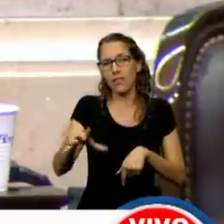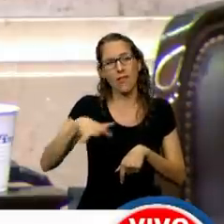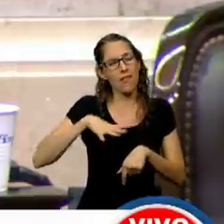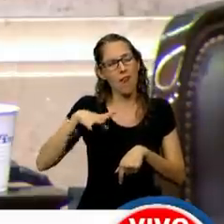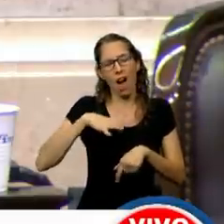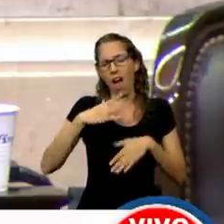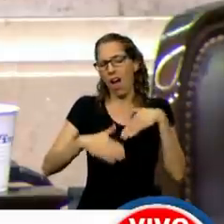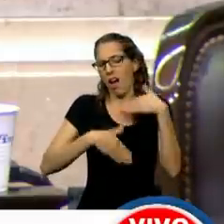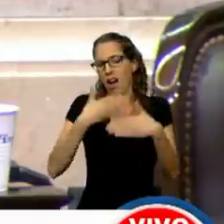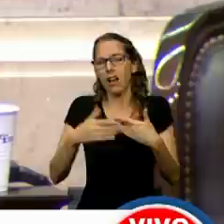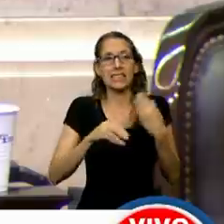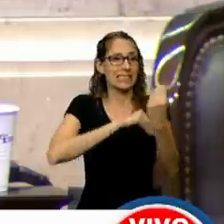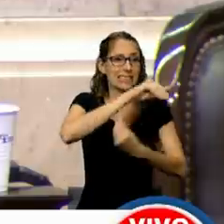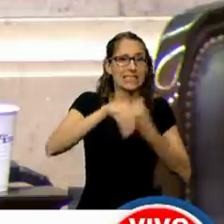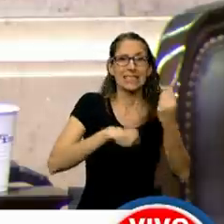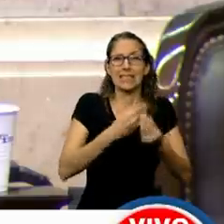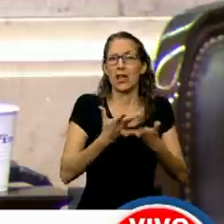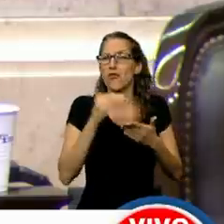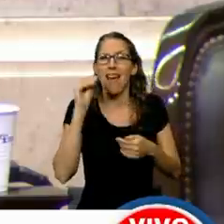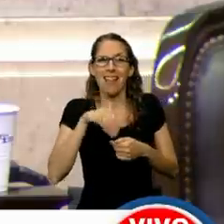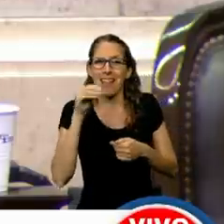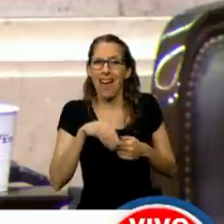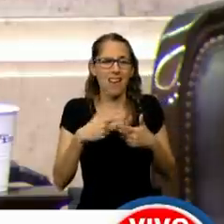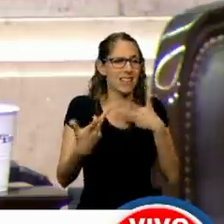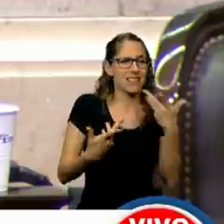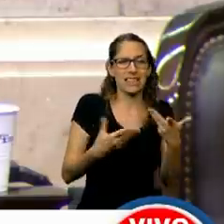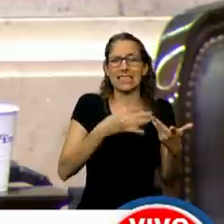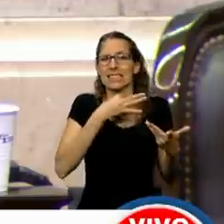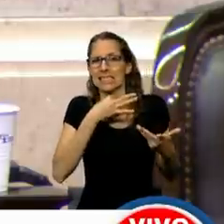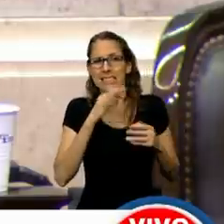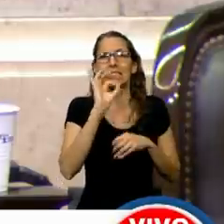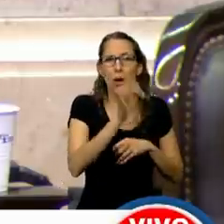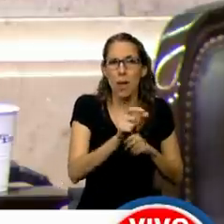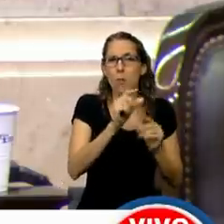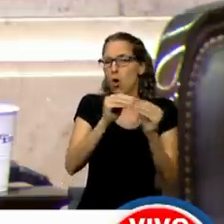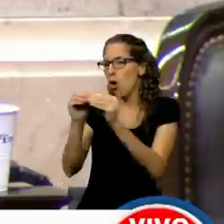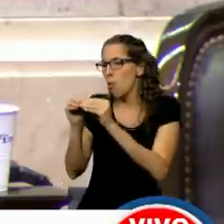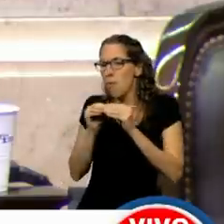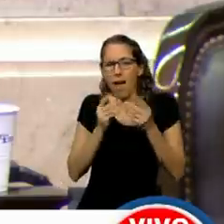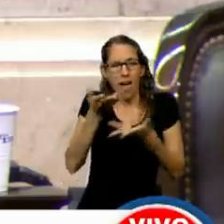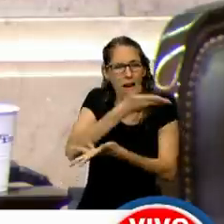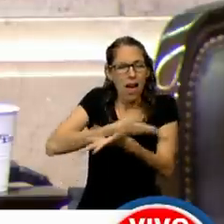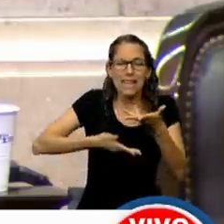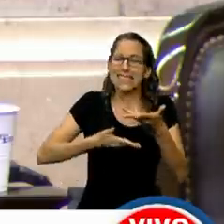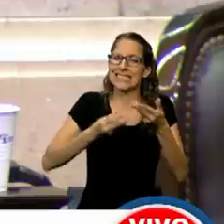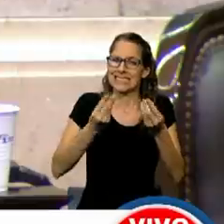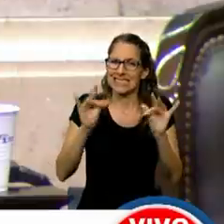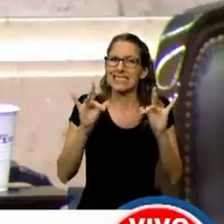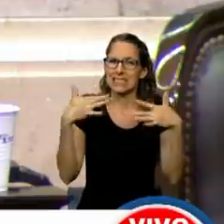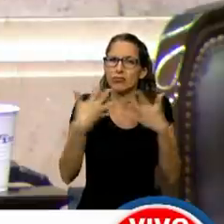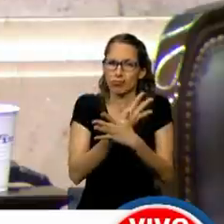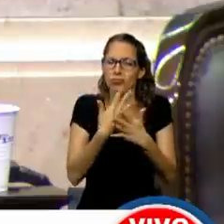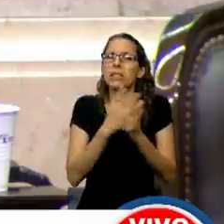les cuesta llegar a fin de mes sabemos que muchos compatriotas la están pasando mal pero justamente